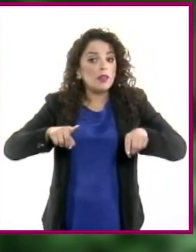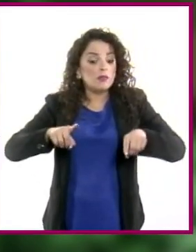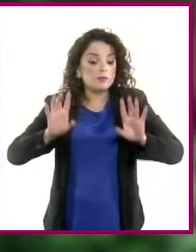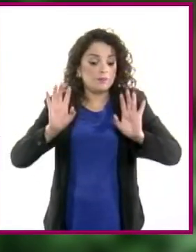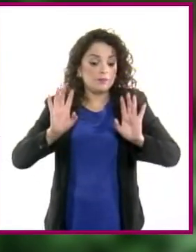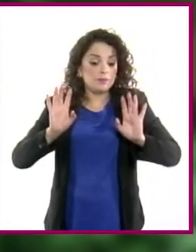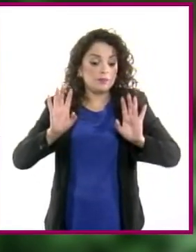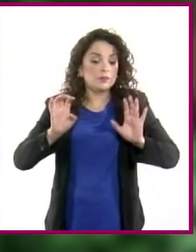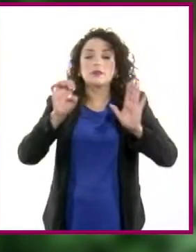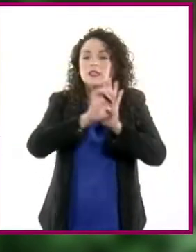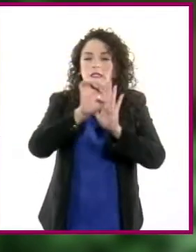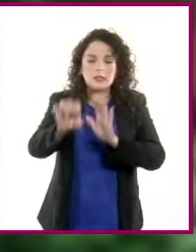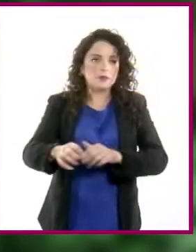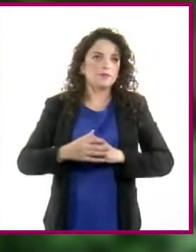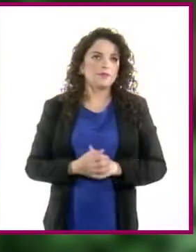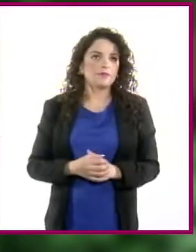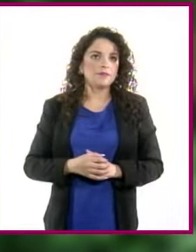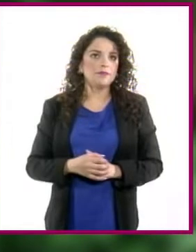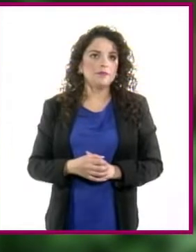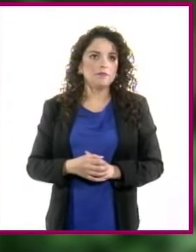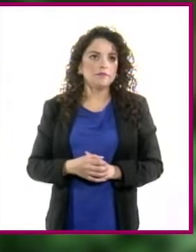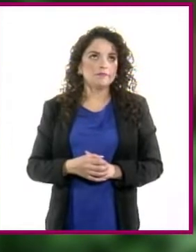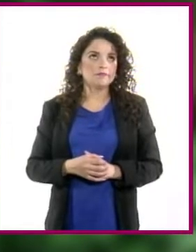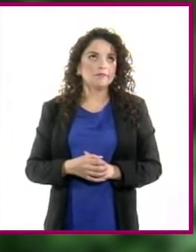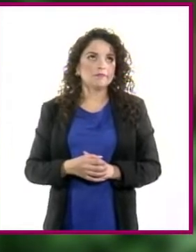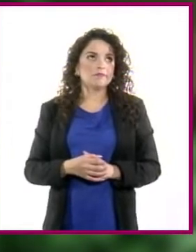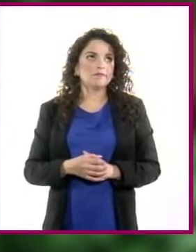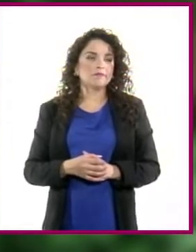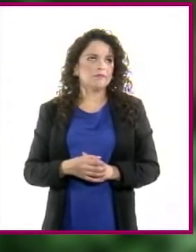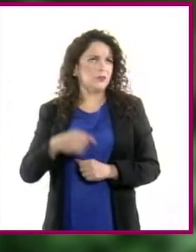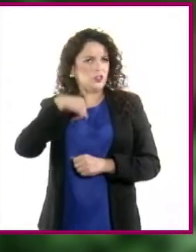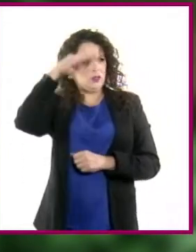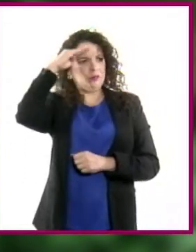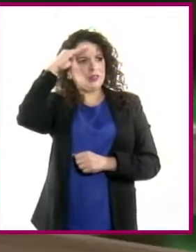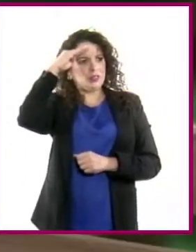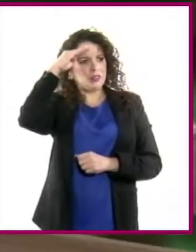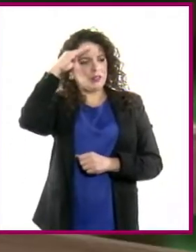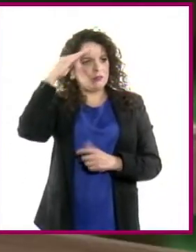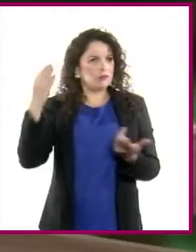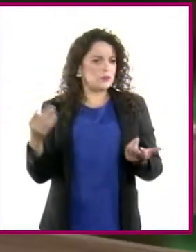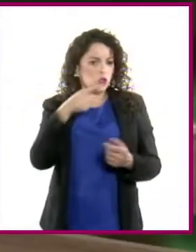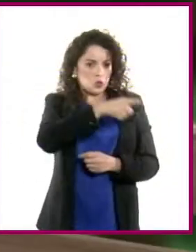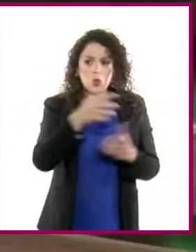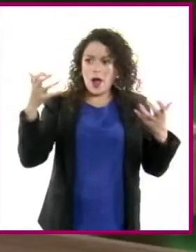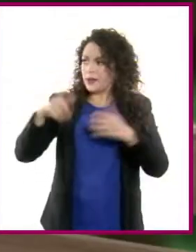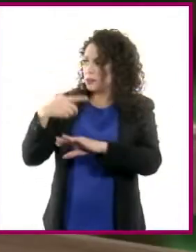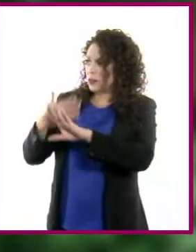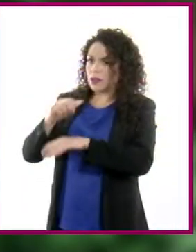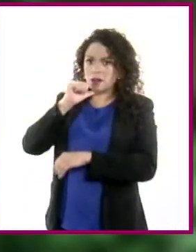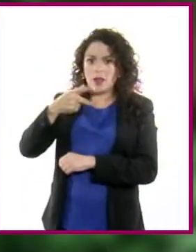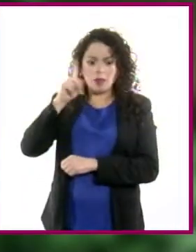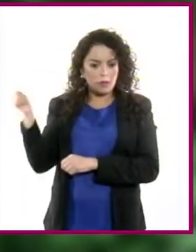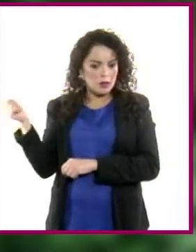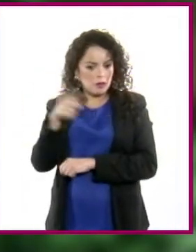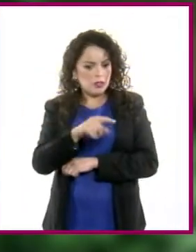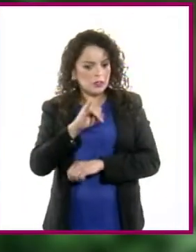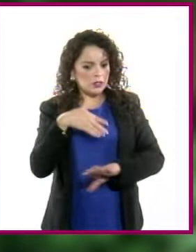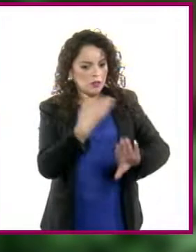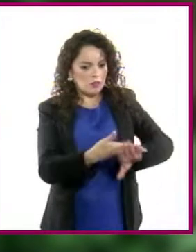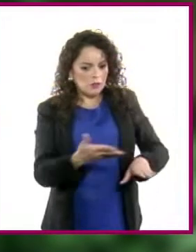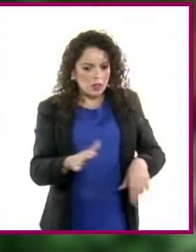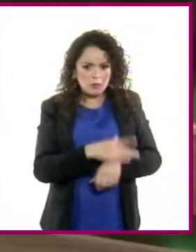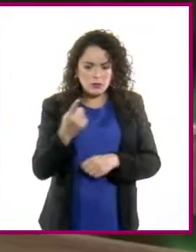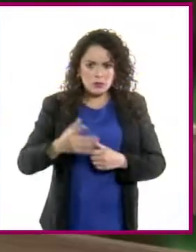No sé, supongo que realmente no importa. No le hiciste nada y él te agredió. ¿Sí me agredió? ¿Te